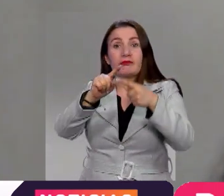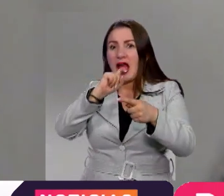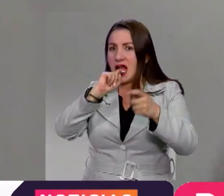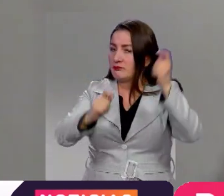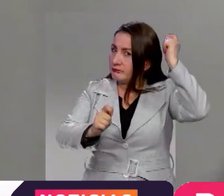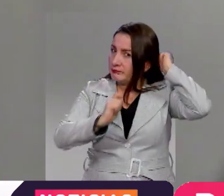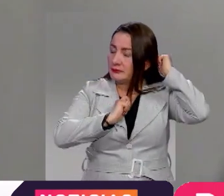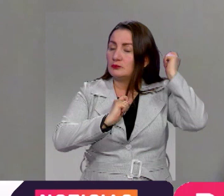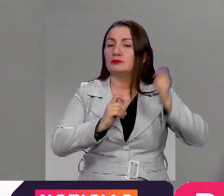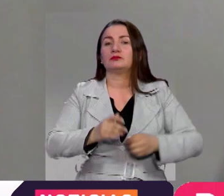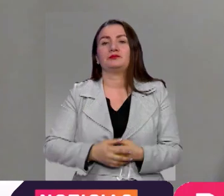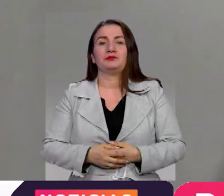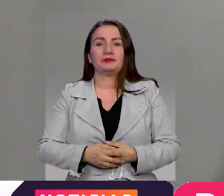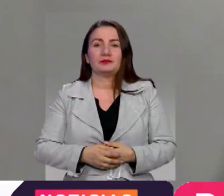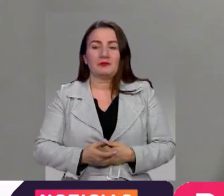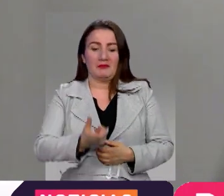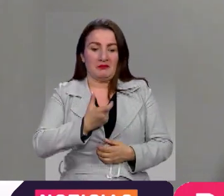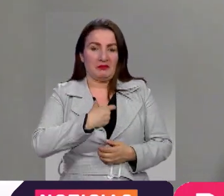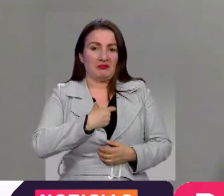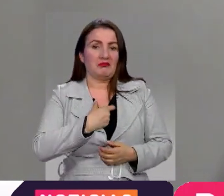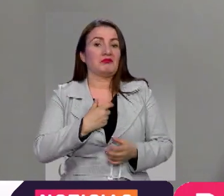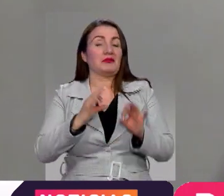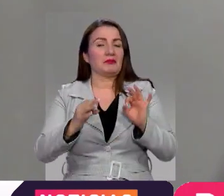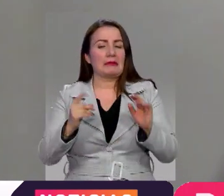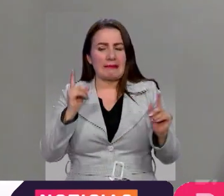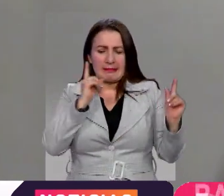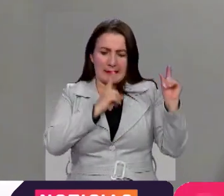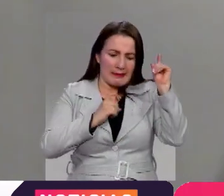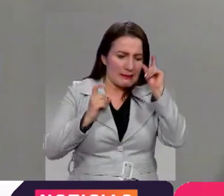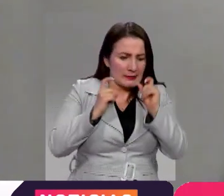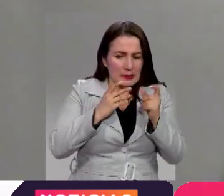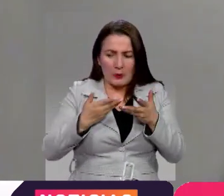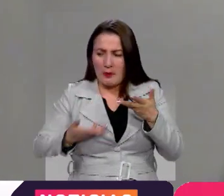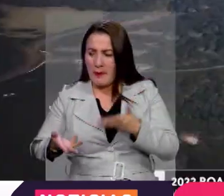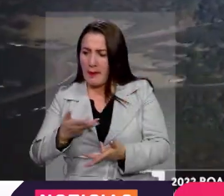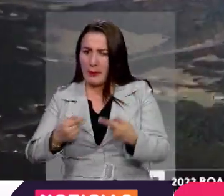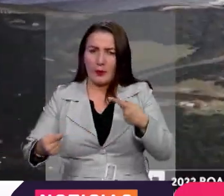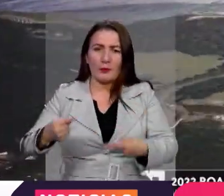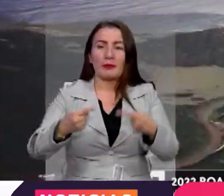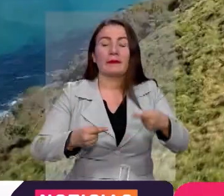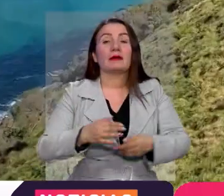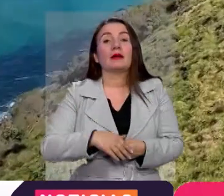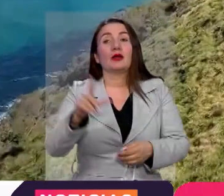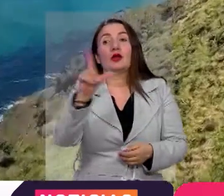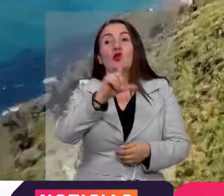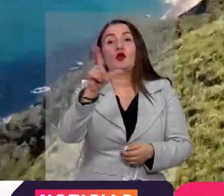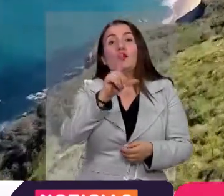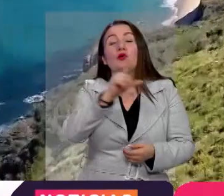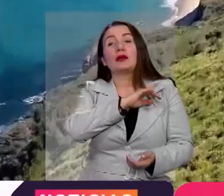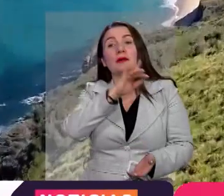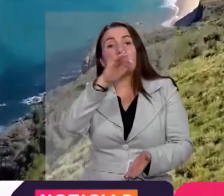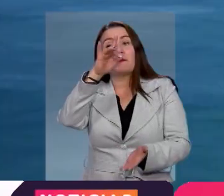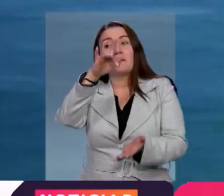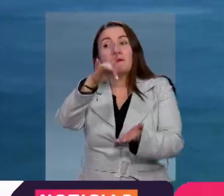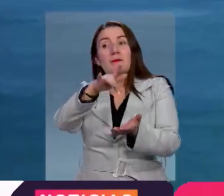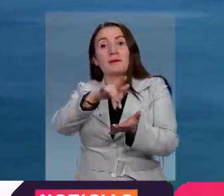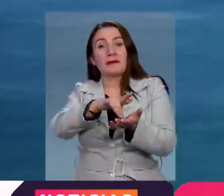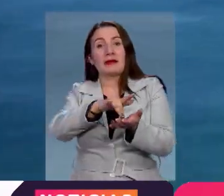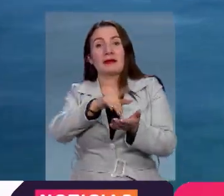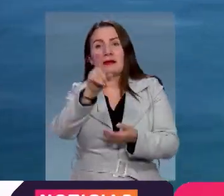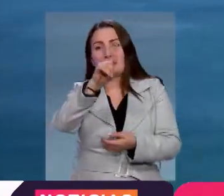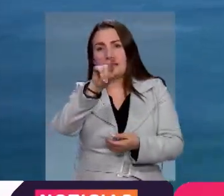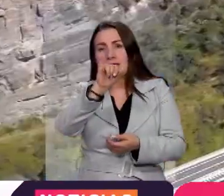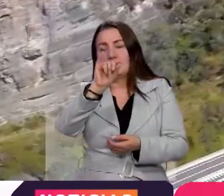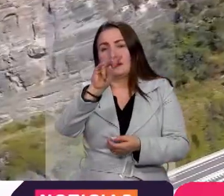ya serán cuestiones de mucho como análisis dentro de la competencia. El lunes, Paula Valentina Barrios partirá rumbo a Sydney